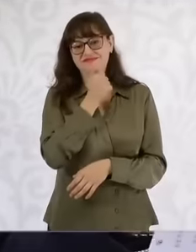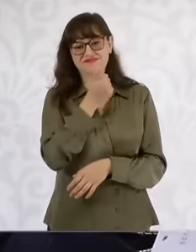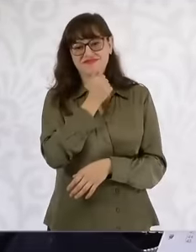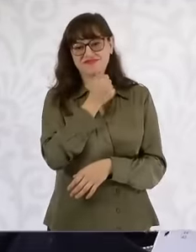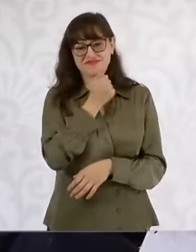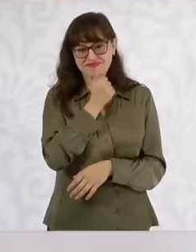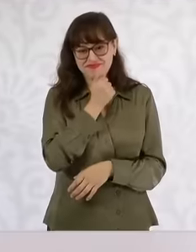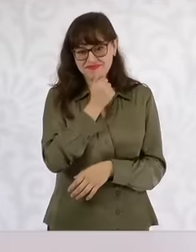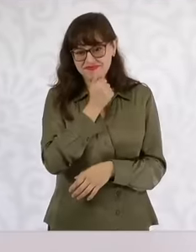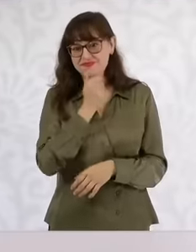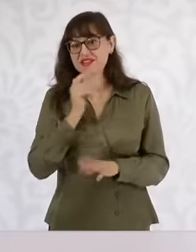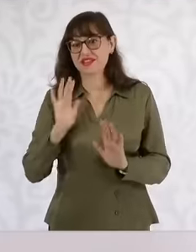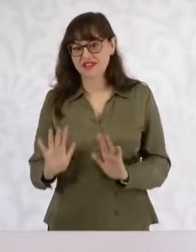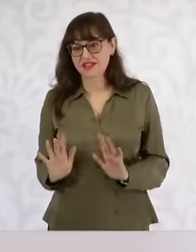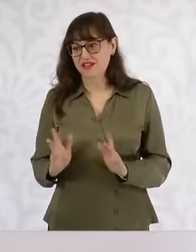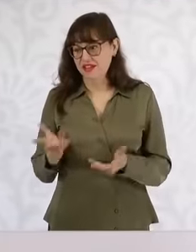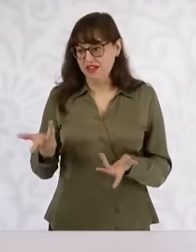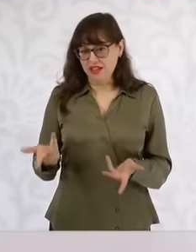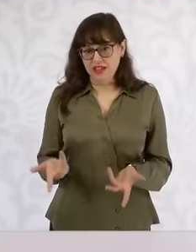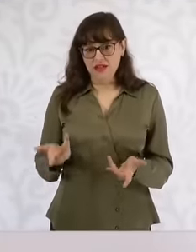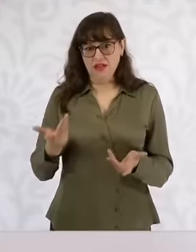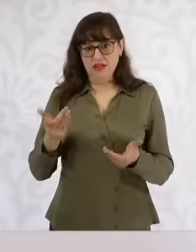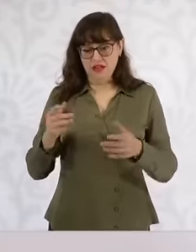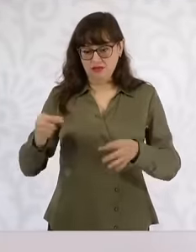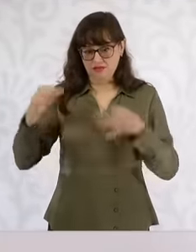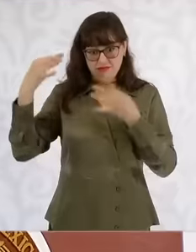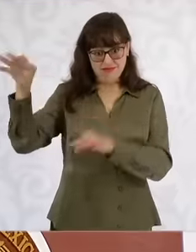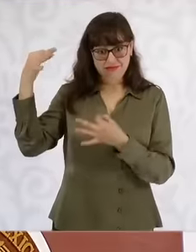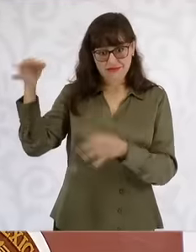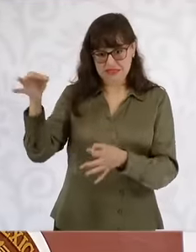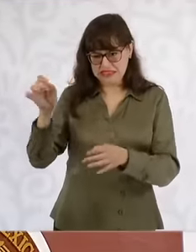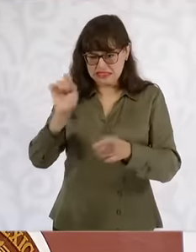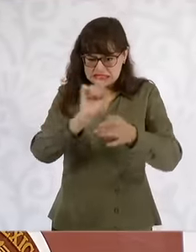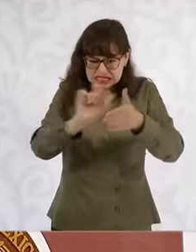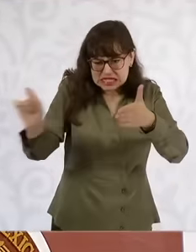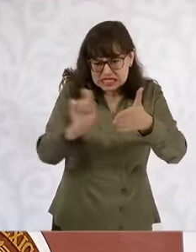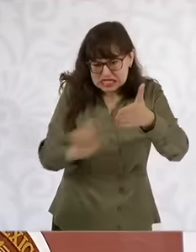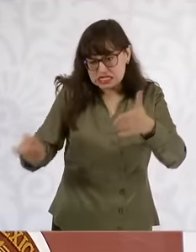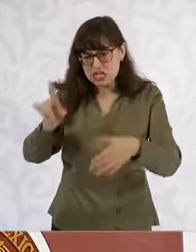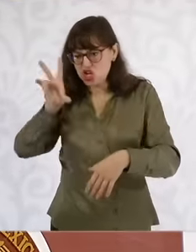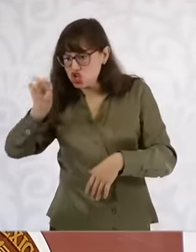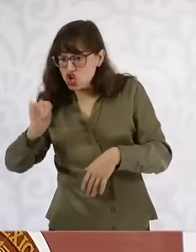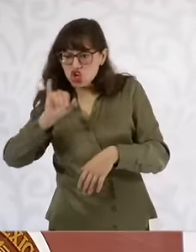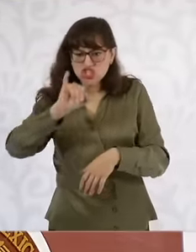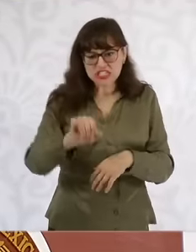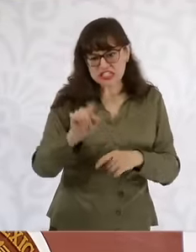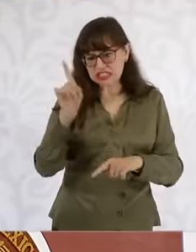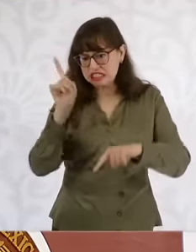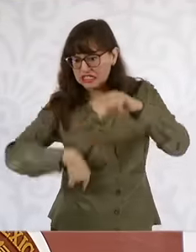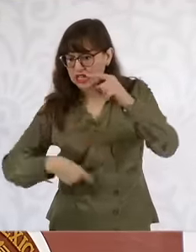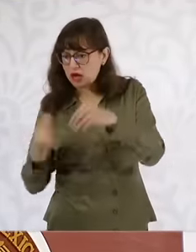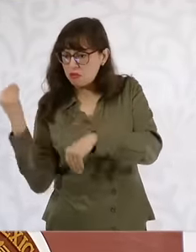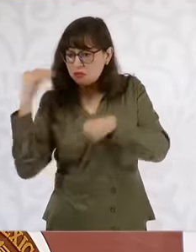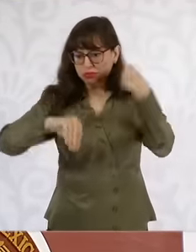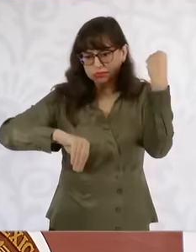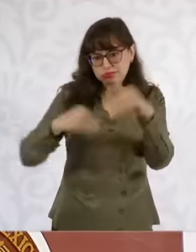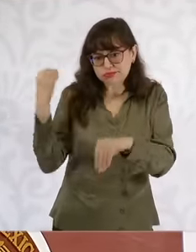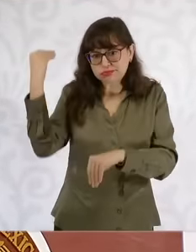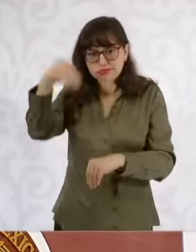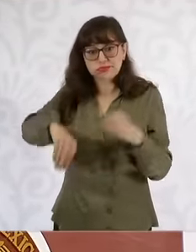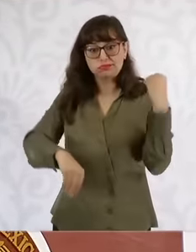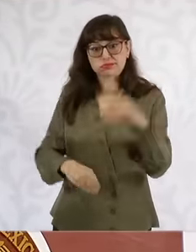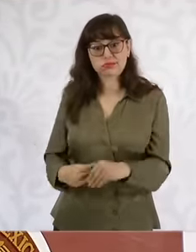la última versión todavía encorchetada. Ahí estamos tratando de que los puntos que más le interesan a México, los